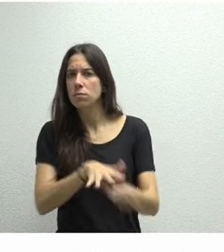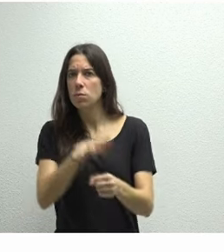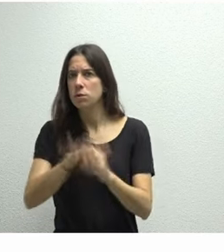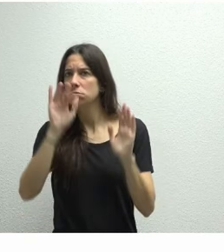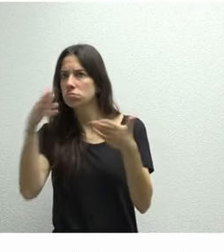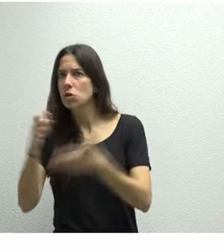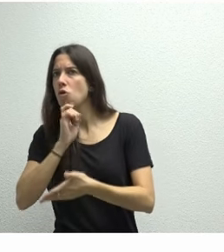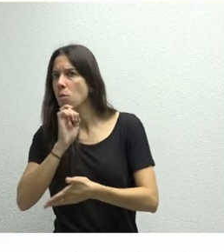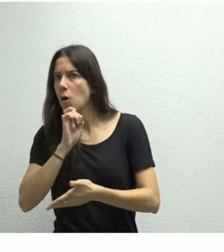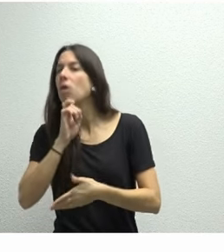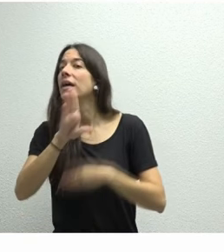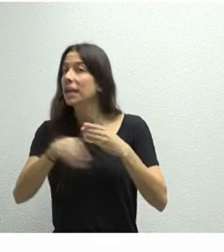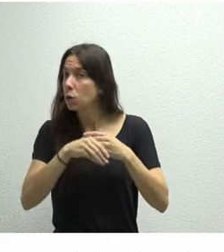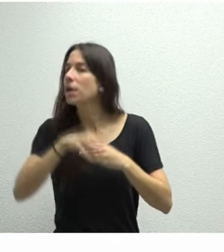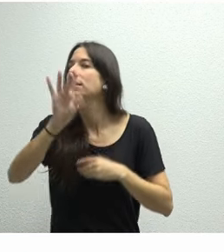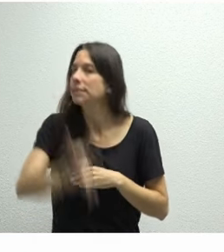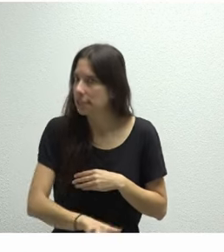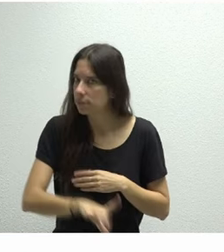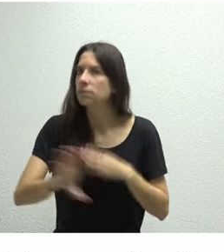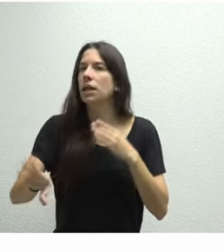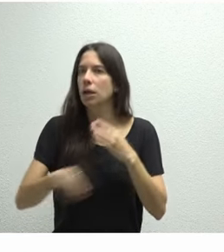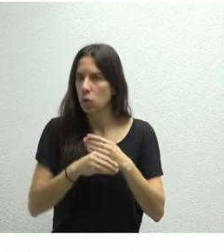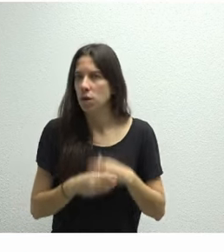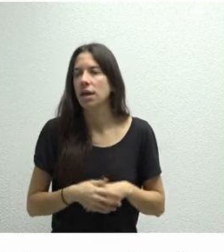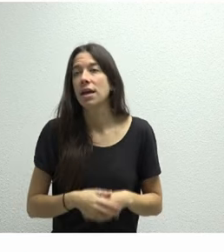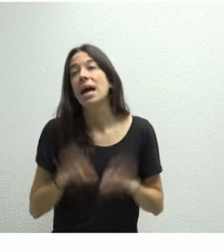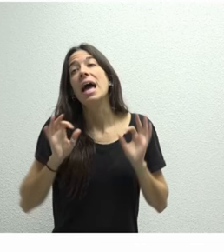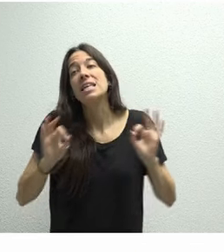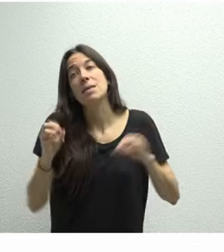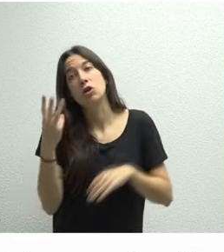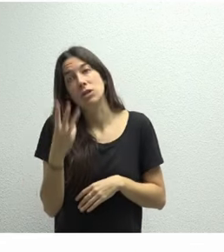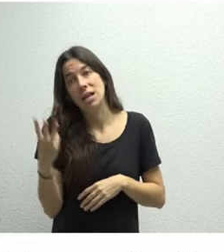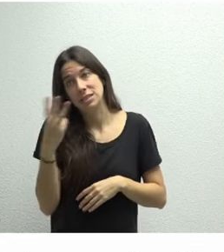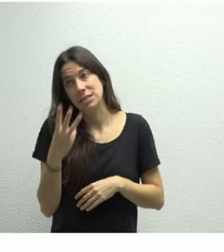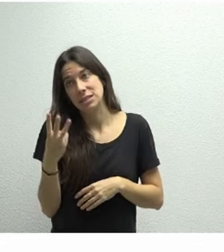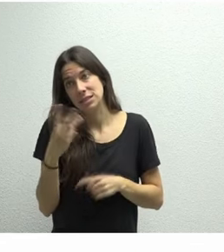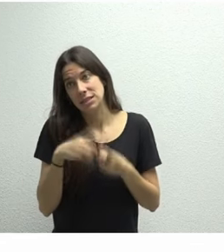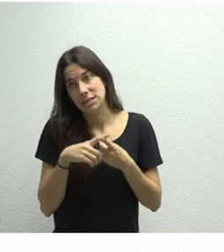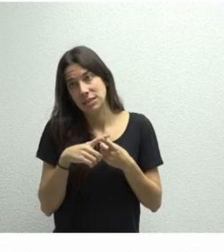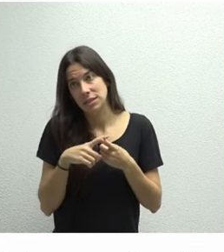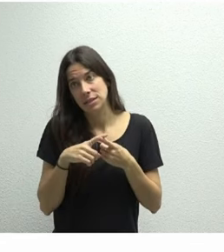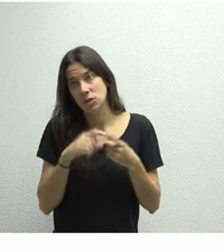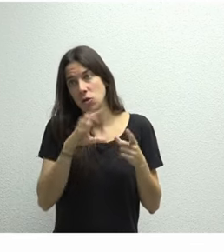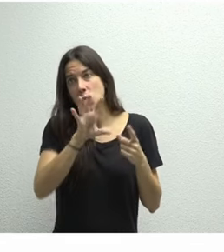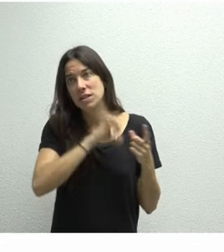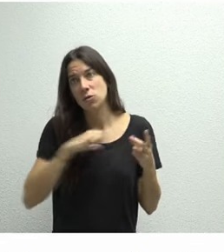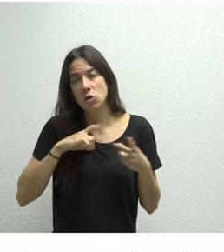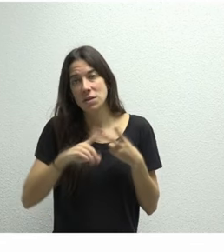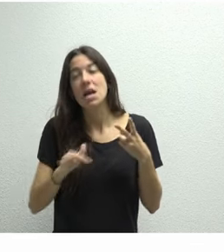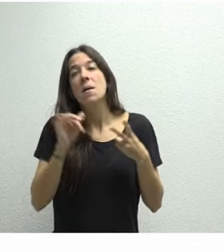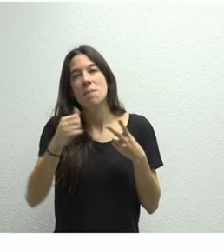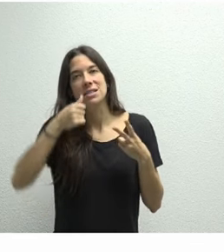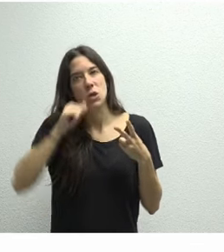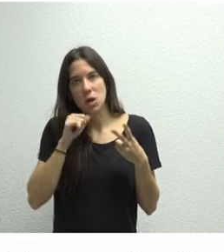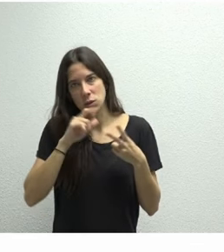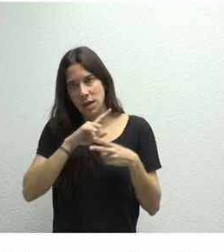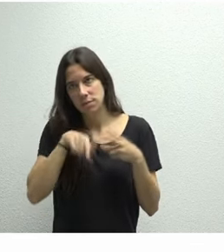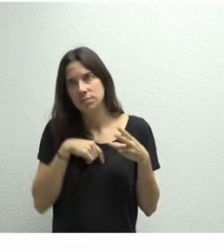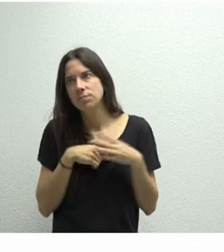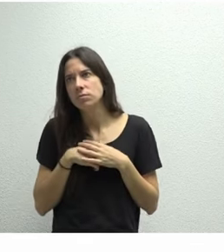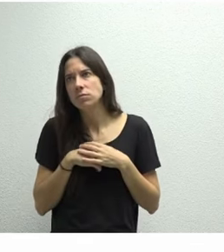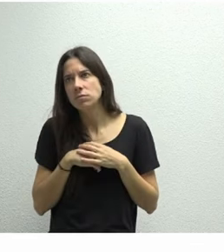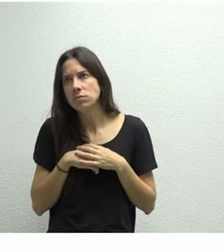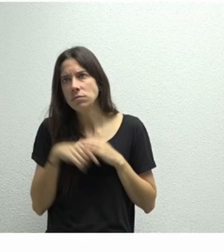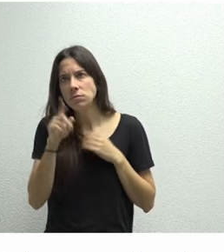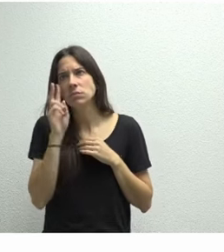eh excepto tres y la cudat Autónoma de seuta no de nuevo aquí tenemos Pues los